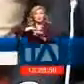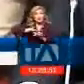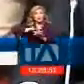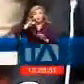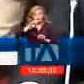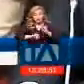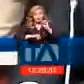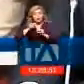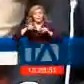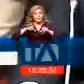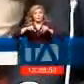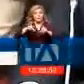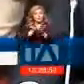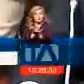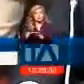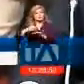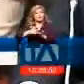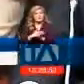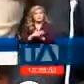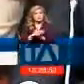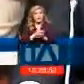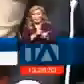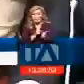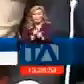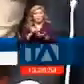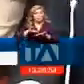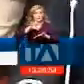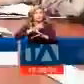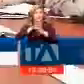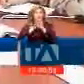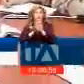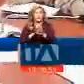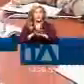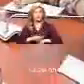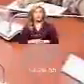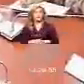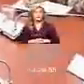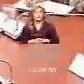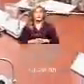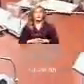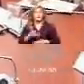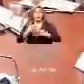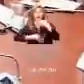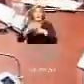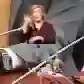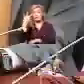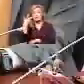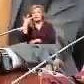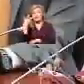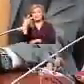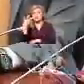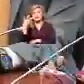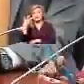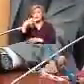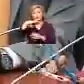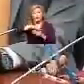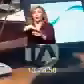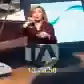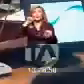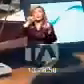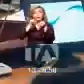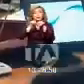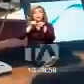por un informe que permita viabilizar y dé paso al pleno, mi voto es a favor. Y así logró los 13 votos, es decir, fue unánime la aprobación,